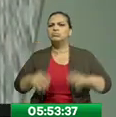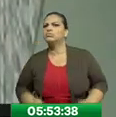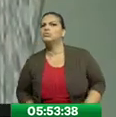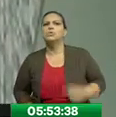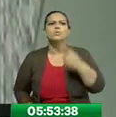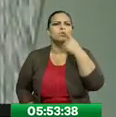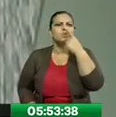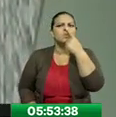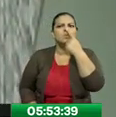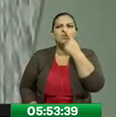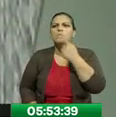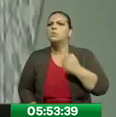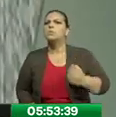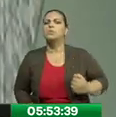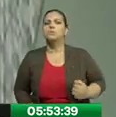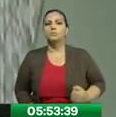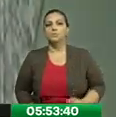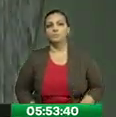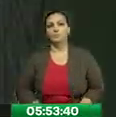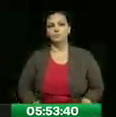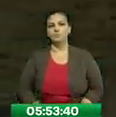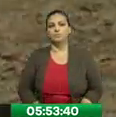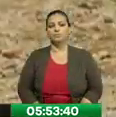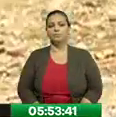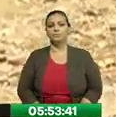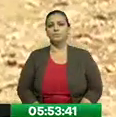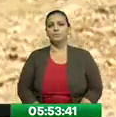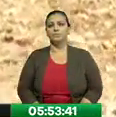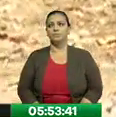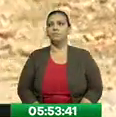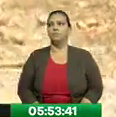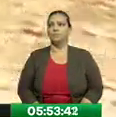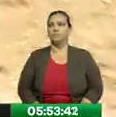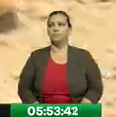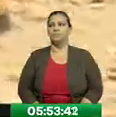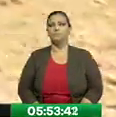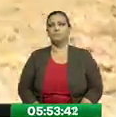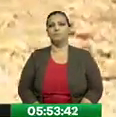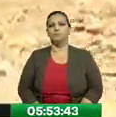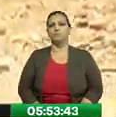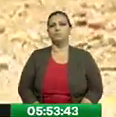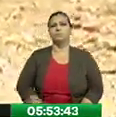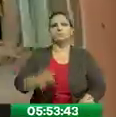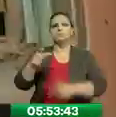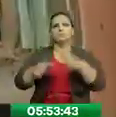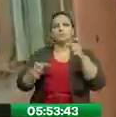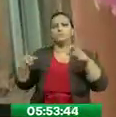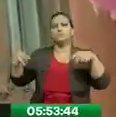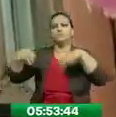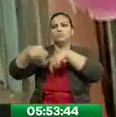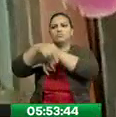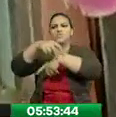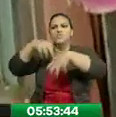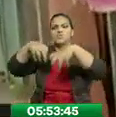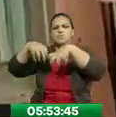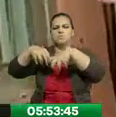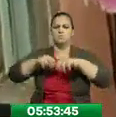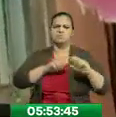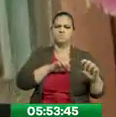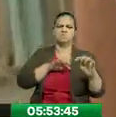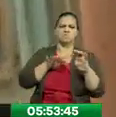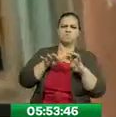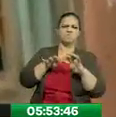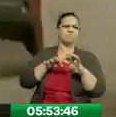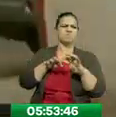abierto. En el sitio hay espacios donde se reúnen personas que no son del lugar. Los habitantes pusieron puertas